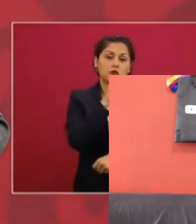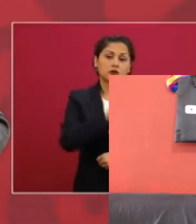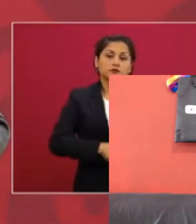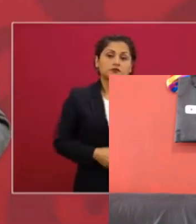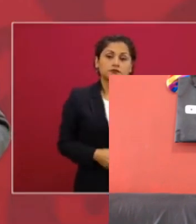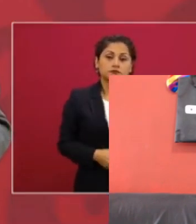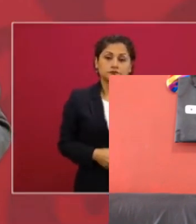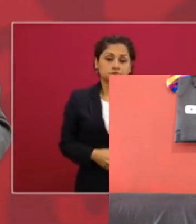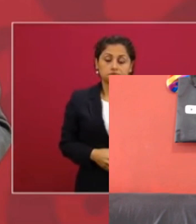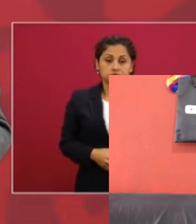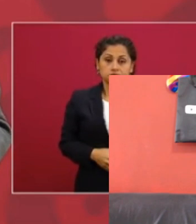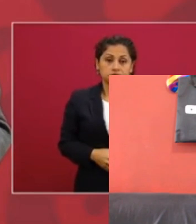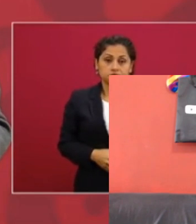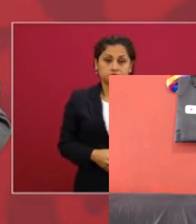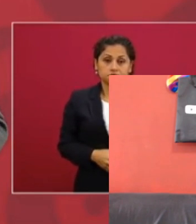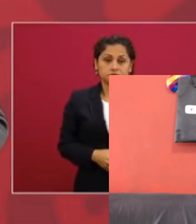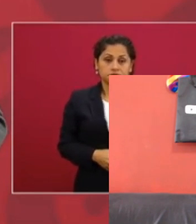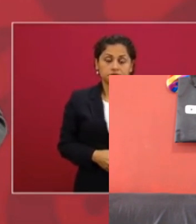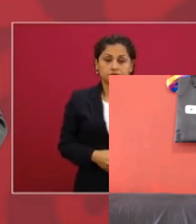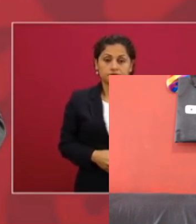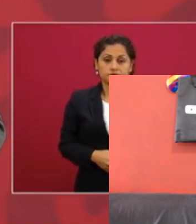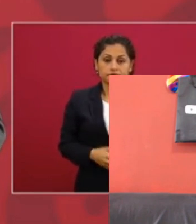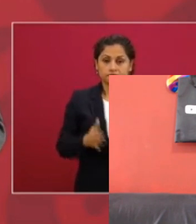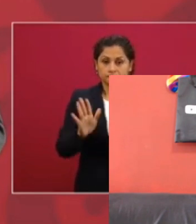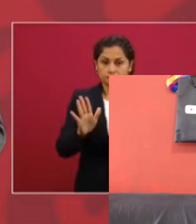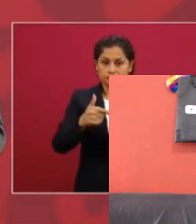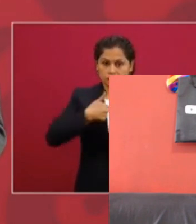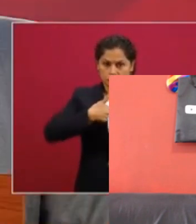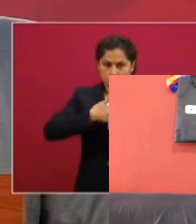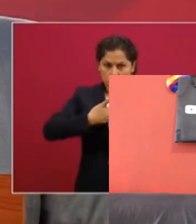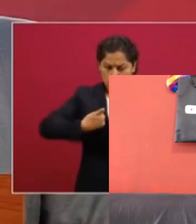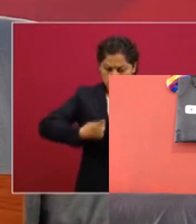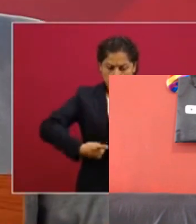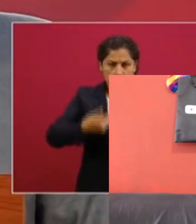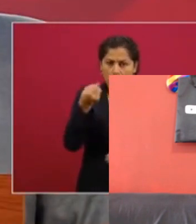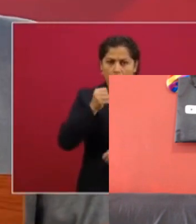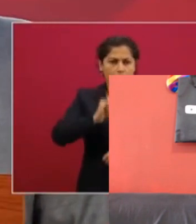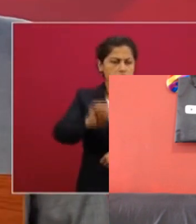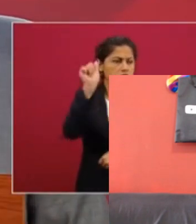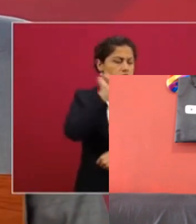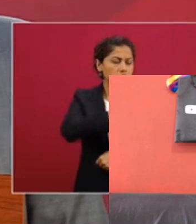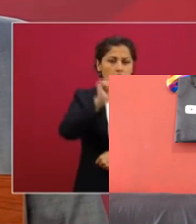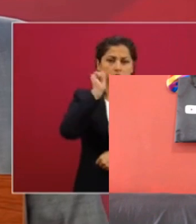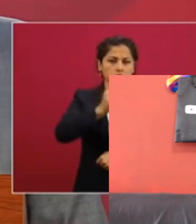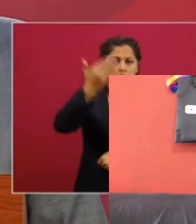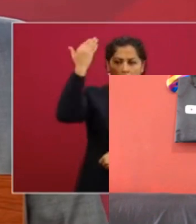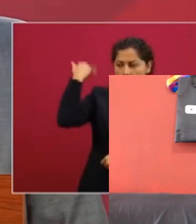además esto yo siempre lo he dicho a todos